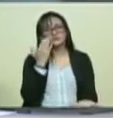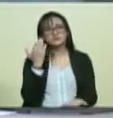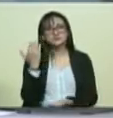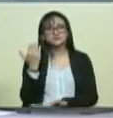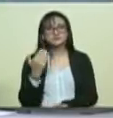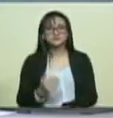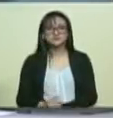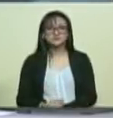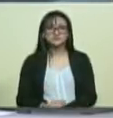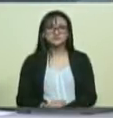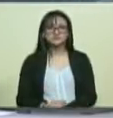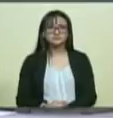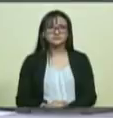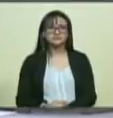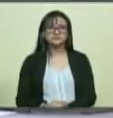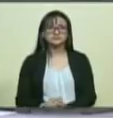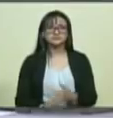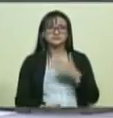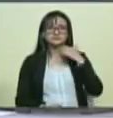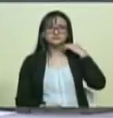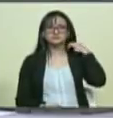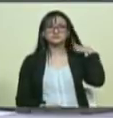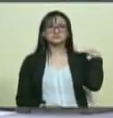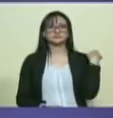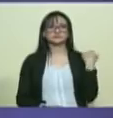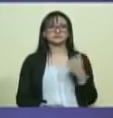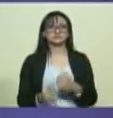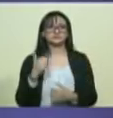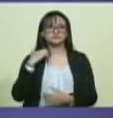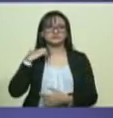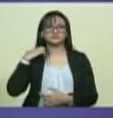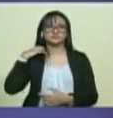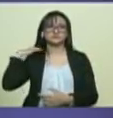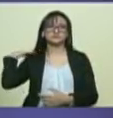alguna rueda de prensa que se realizará de lugar félix tarde adelante